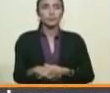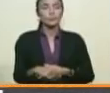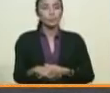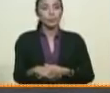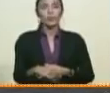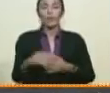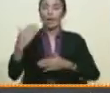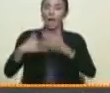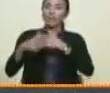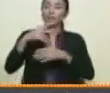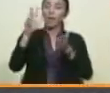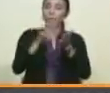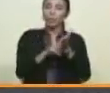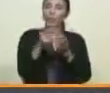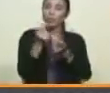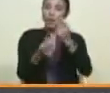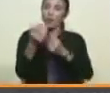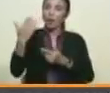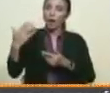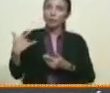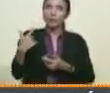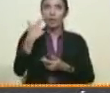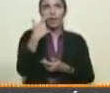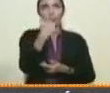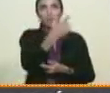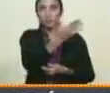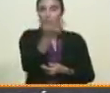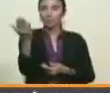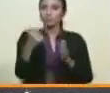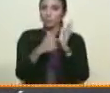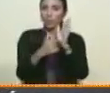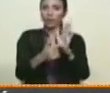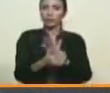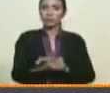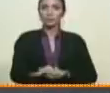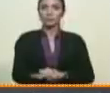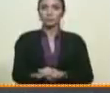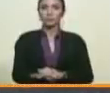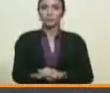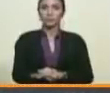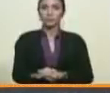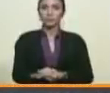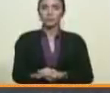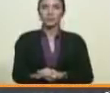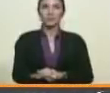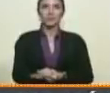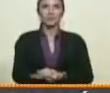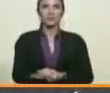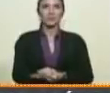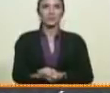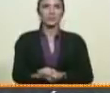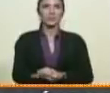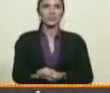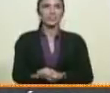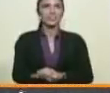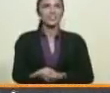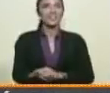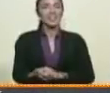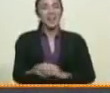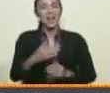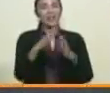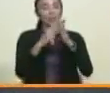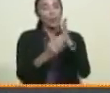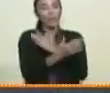aprobando y que bueno se ve reflejado y debe saber el país que mucho estos equipos nos costó traerlos a